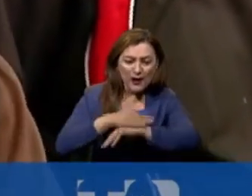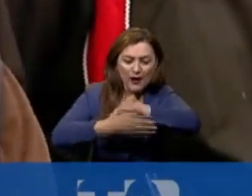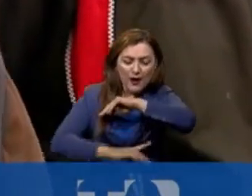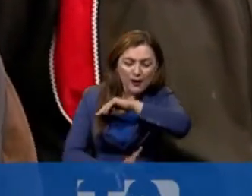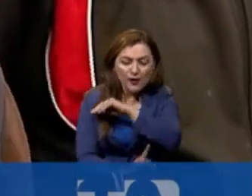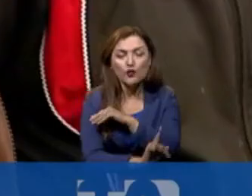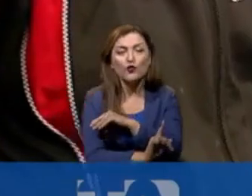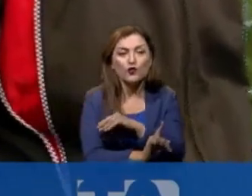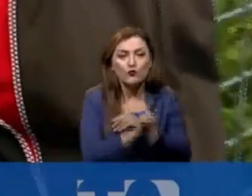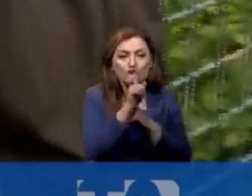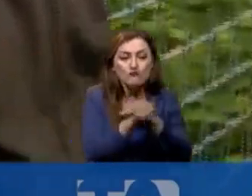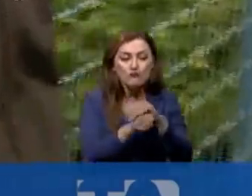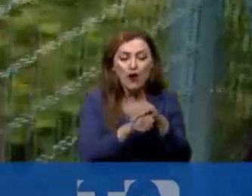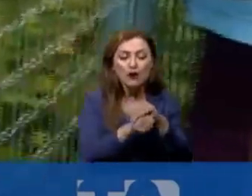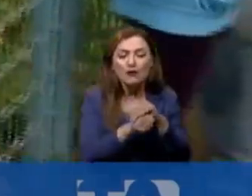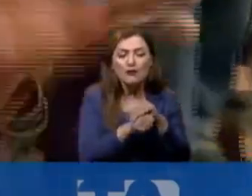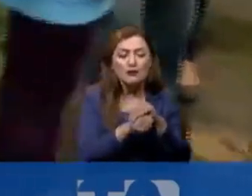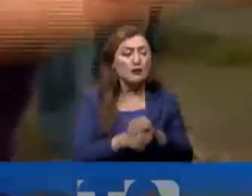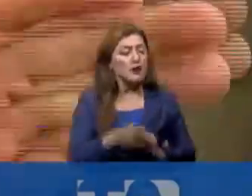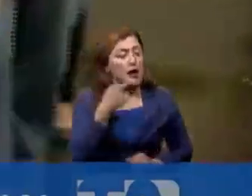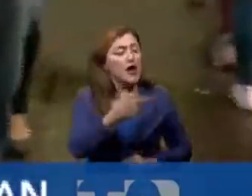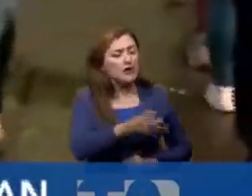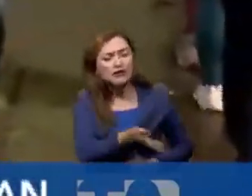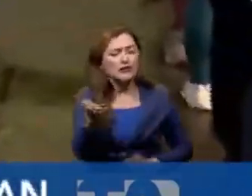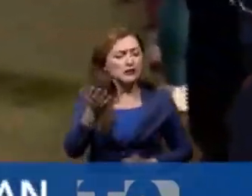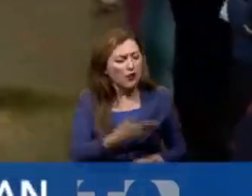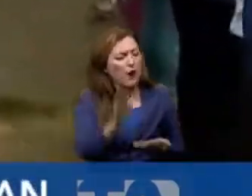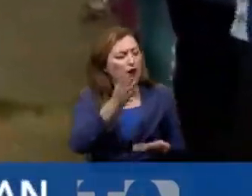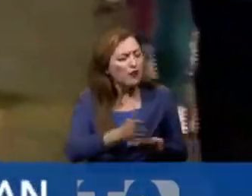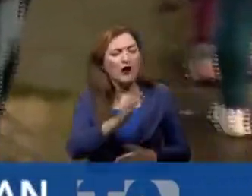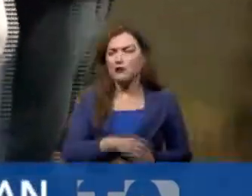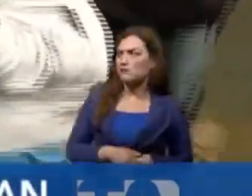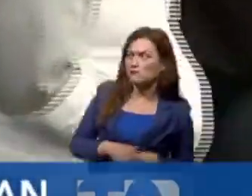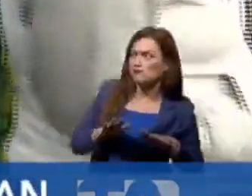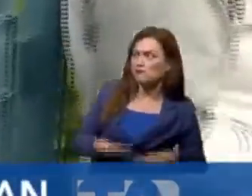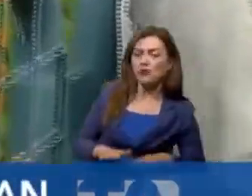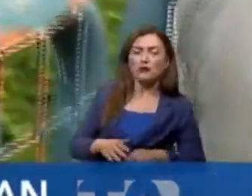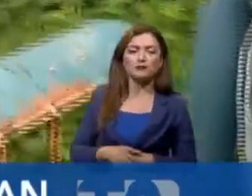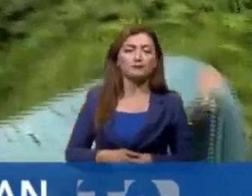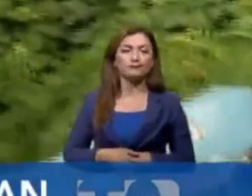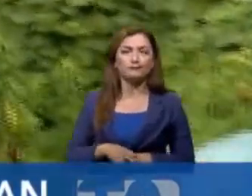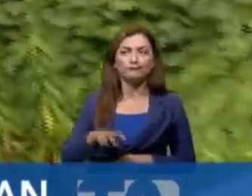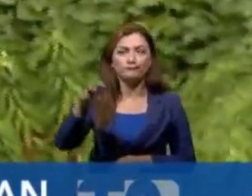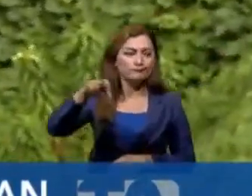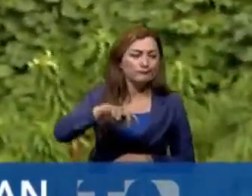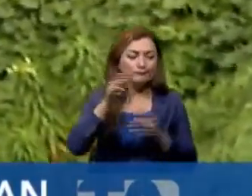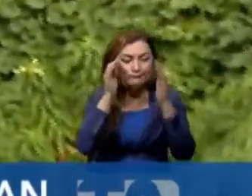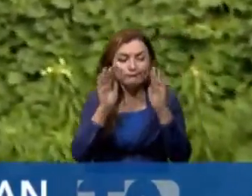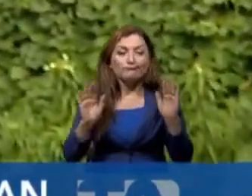y no hay quien le saque no sabemos por si van para abajo si van para arriba entonces necesitamos